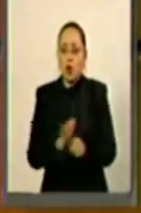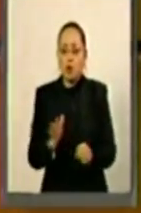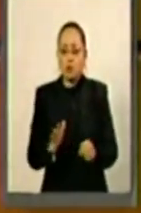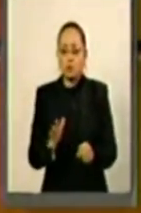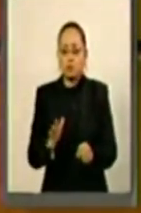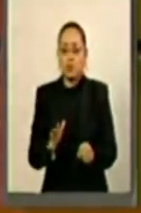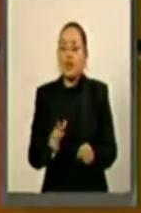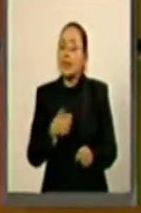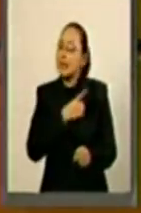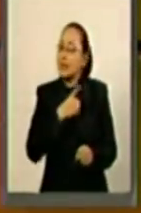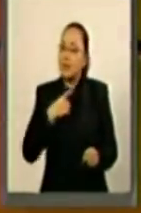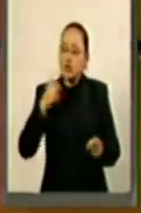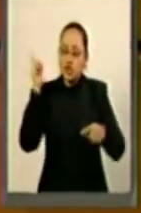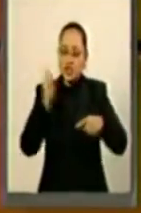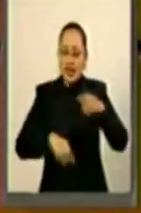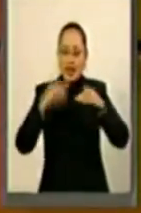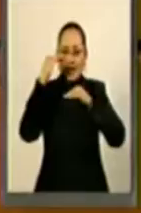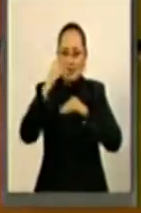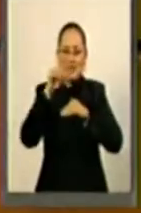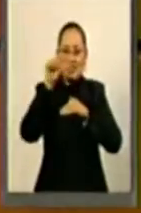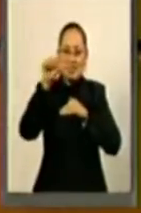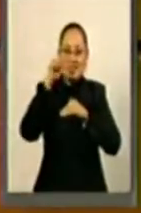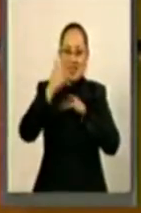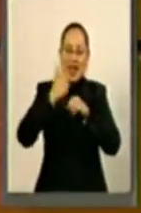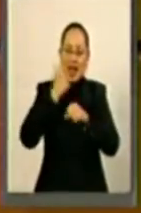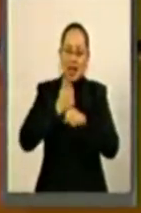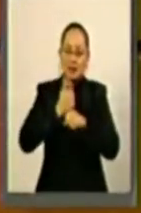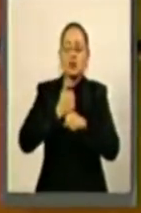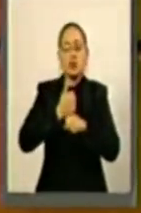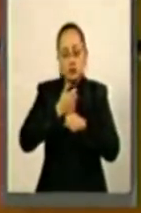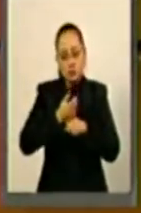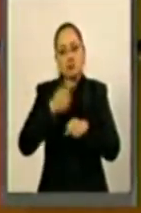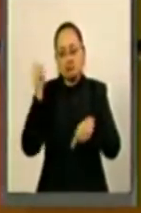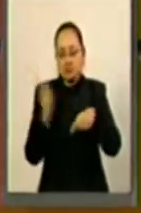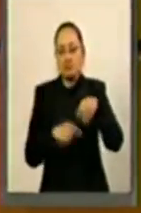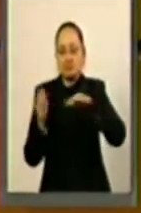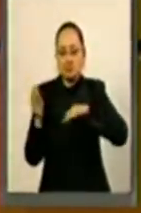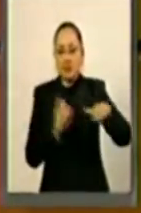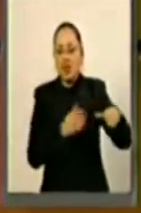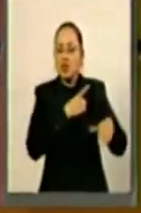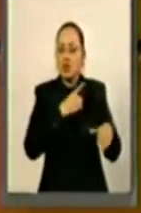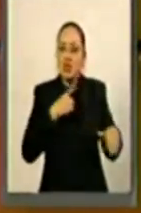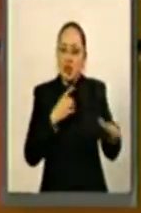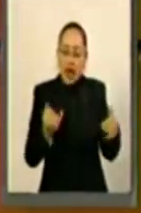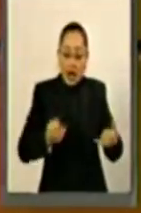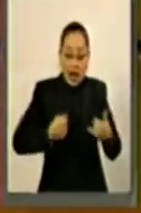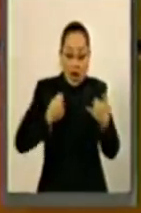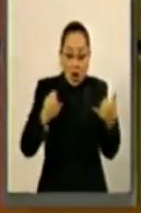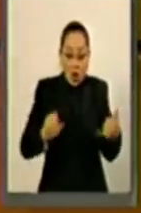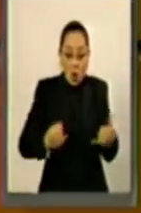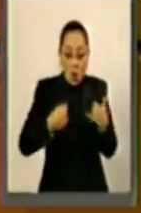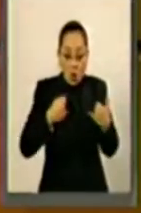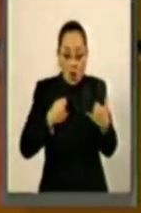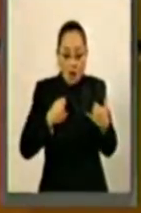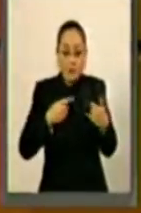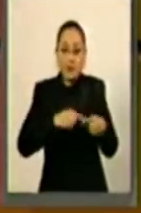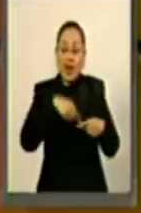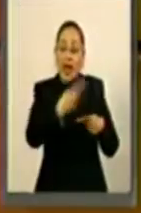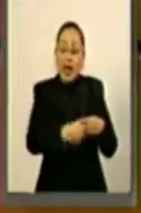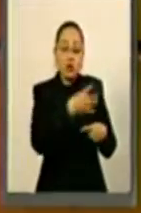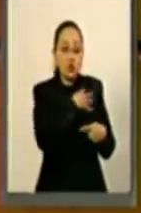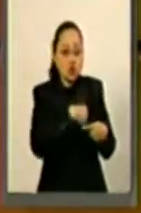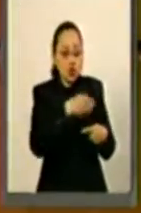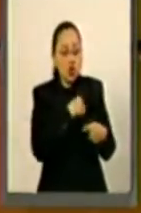o eliminar esta limitación y garantizar pues la atención médica tanto a la jovencita que es menor de edad como a su